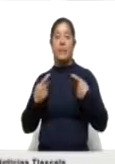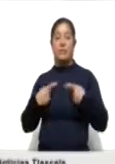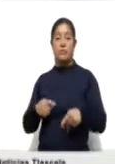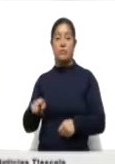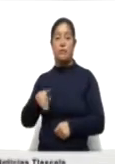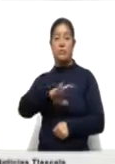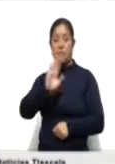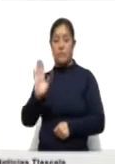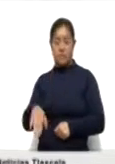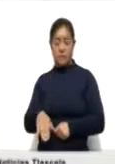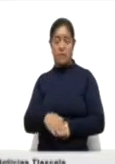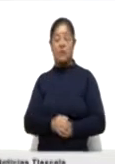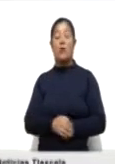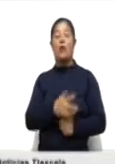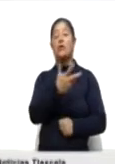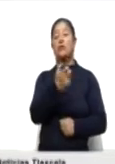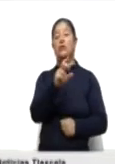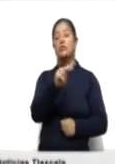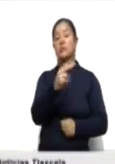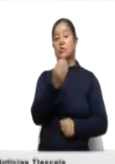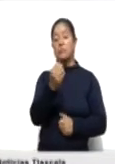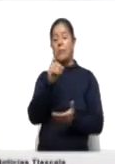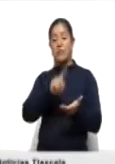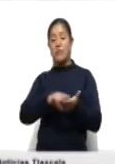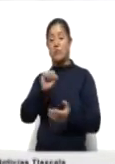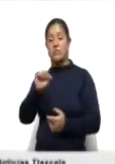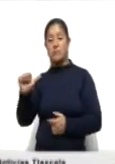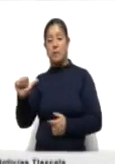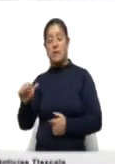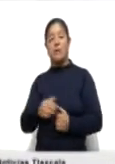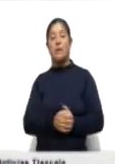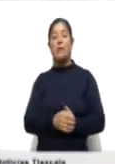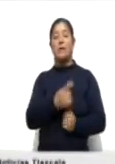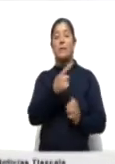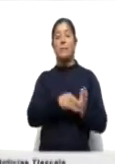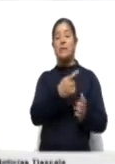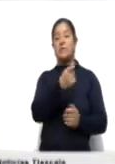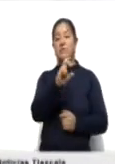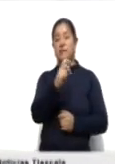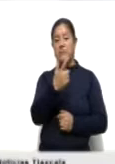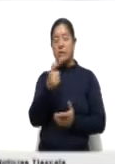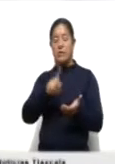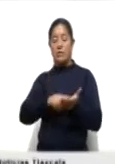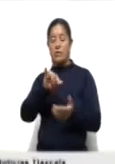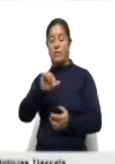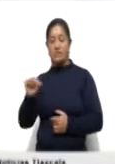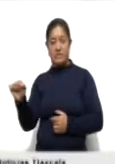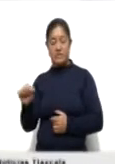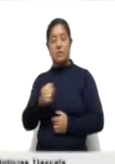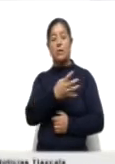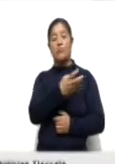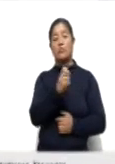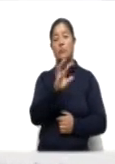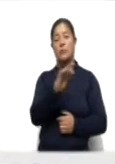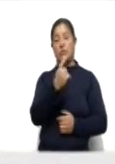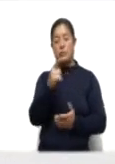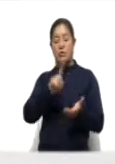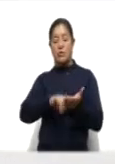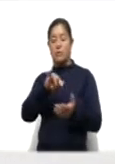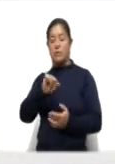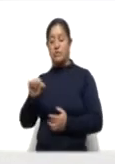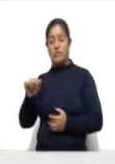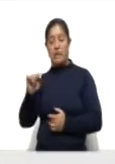de fallecimientos, 889 se han registrado en la CESA, 1.137 en el IMSS, 441 en el